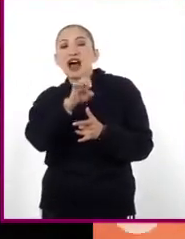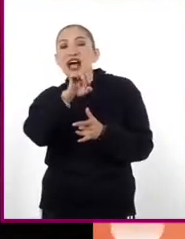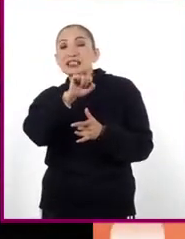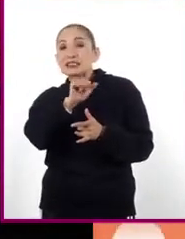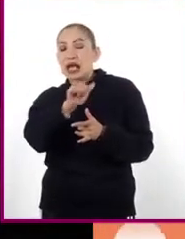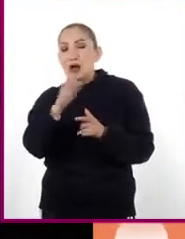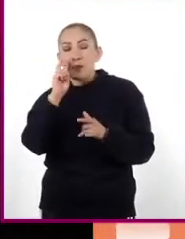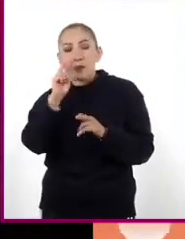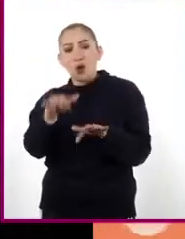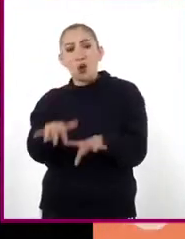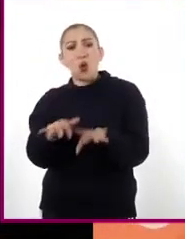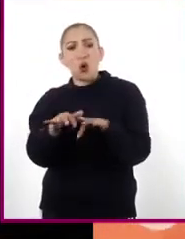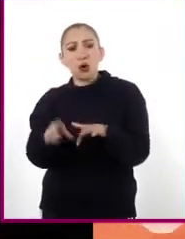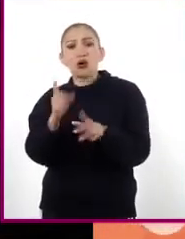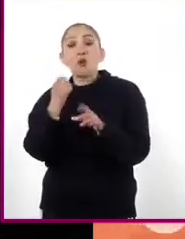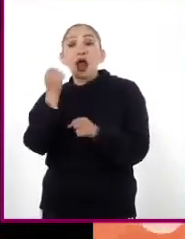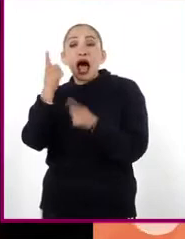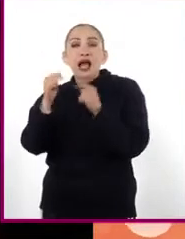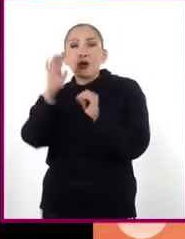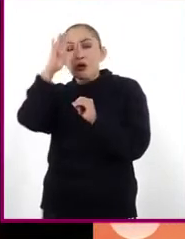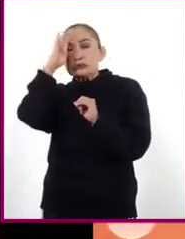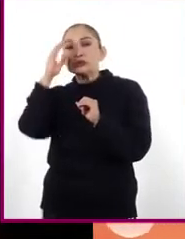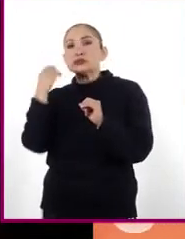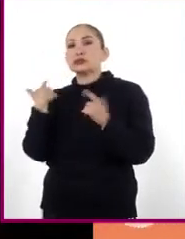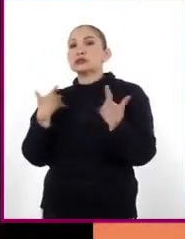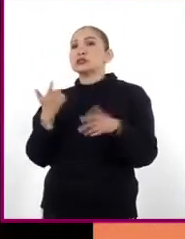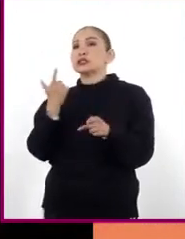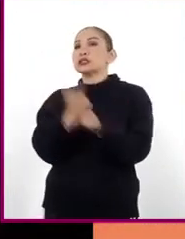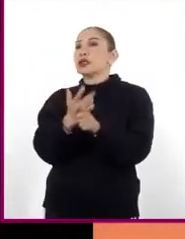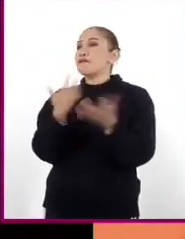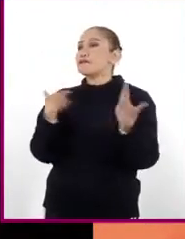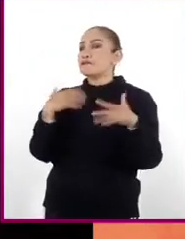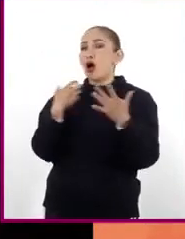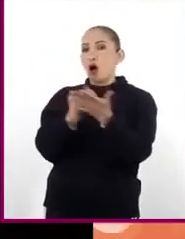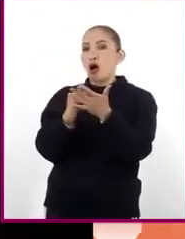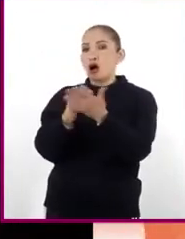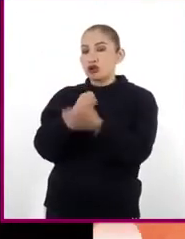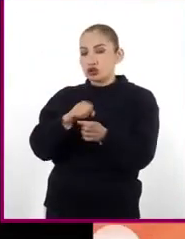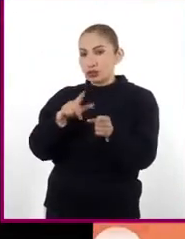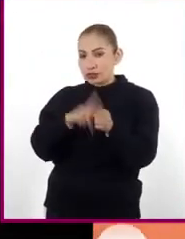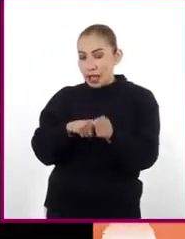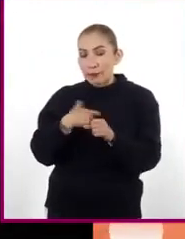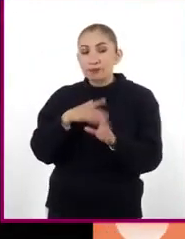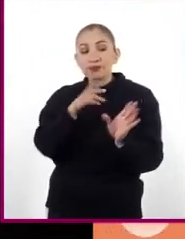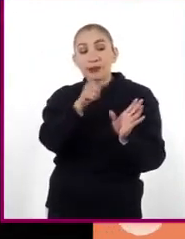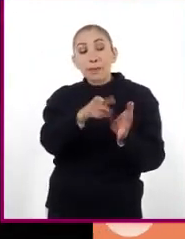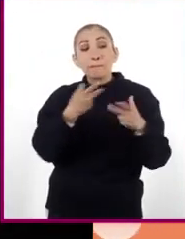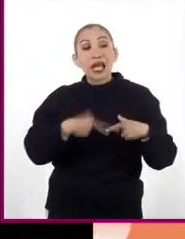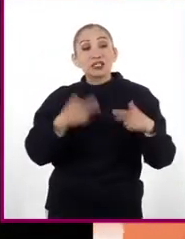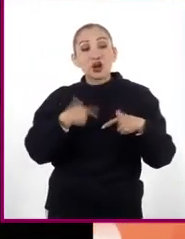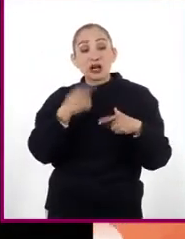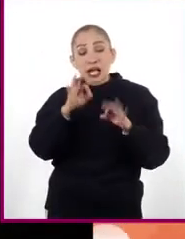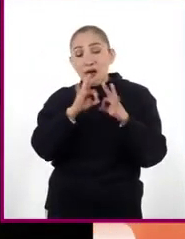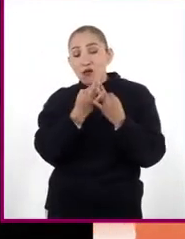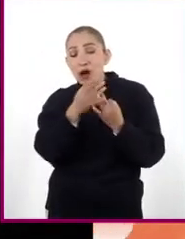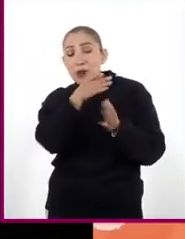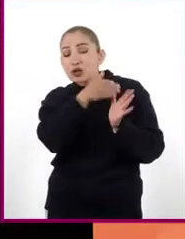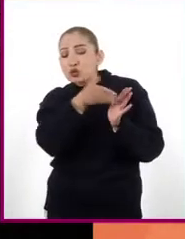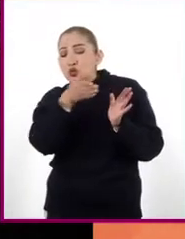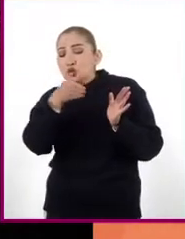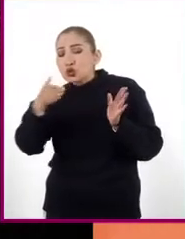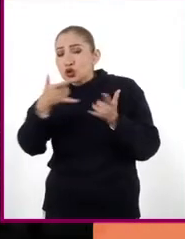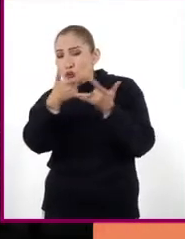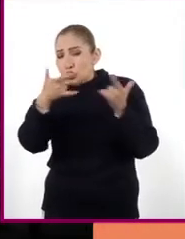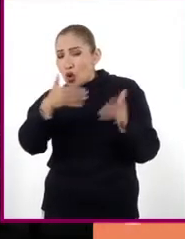de forma extravagante y con alguna reflexión o una crítica social. El desarrollo del protagonista y la manera en que construye